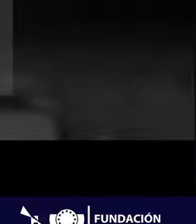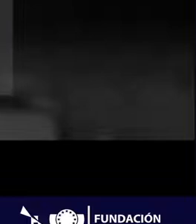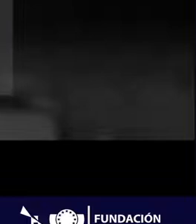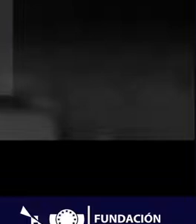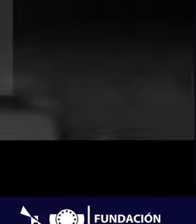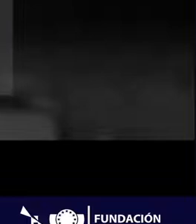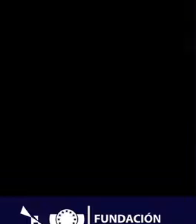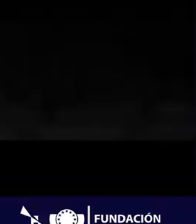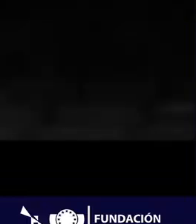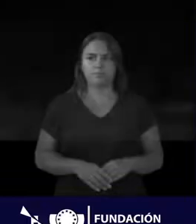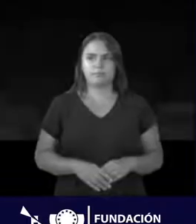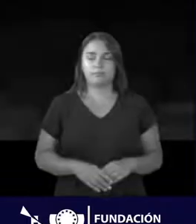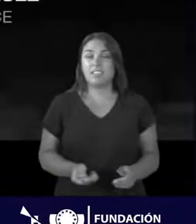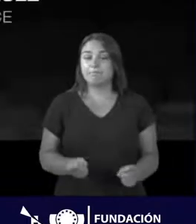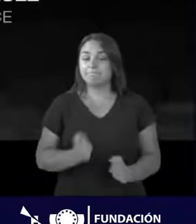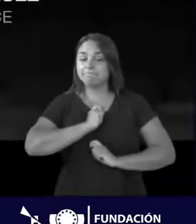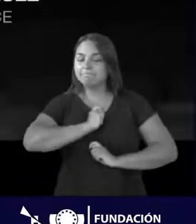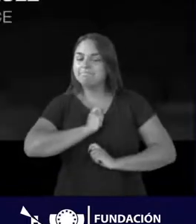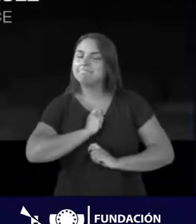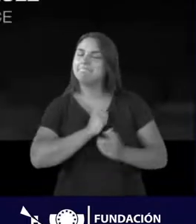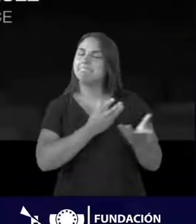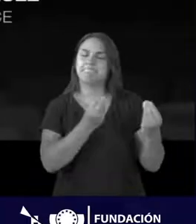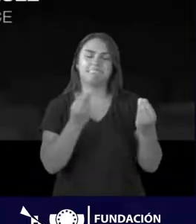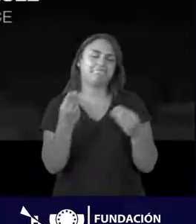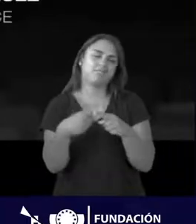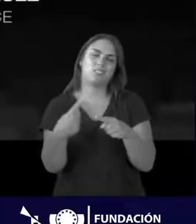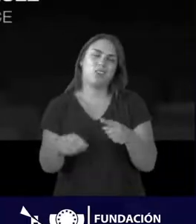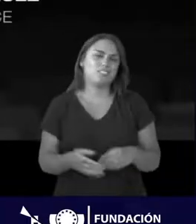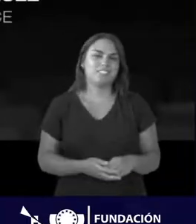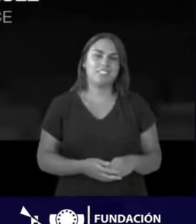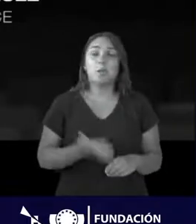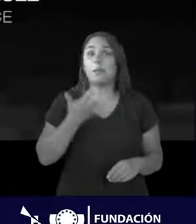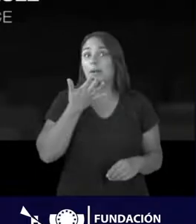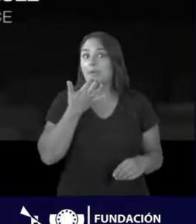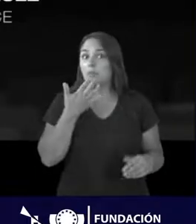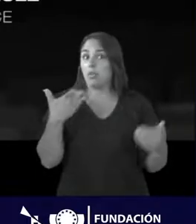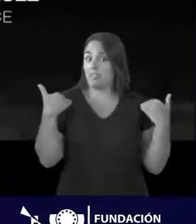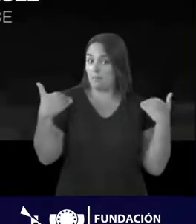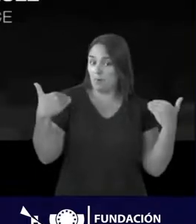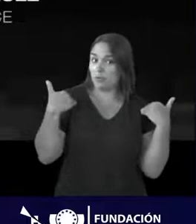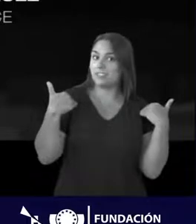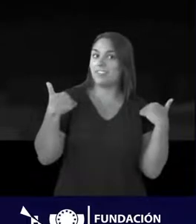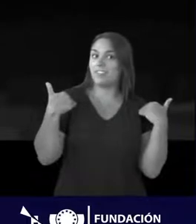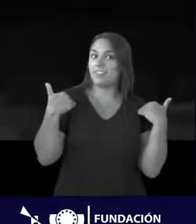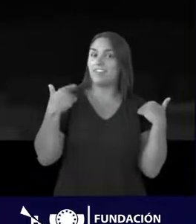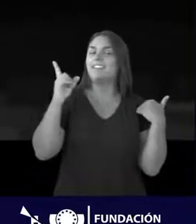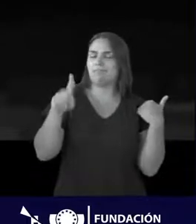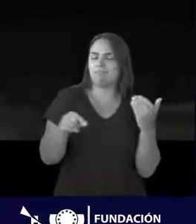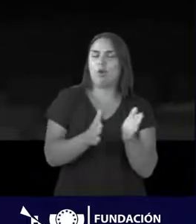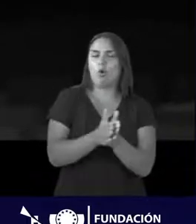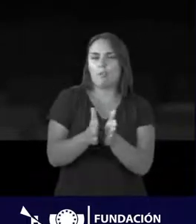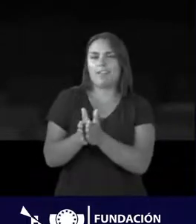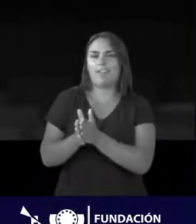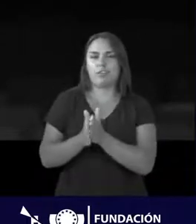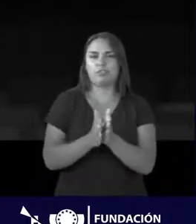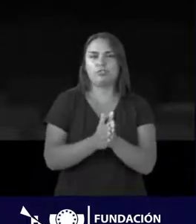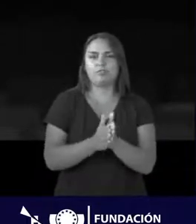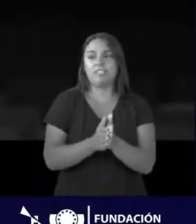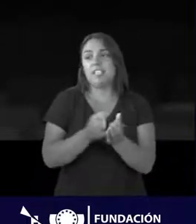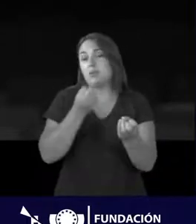social y me ha dado mucha cosa por ejemplo el deporte y